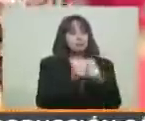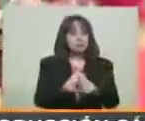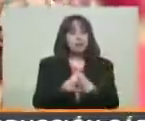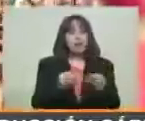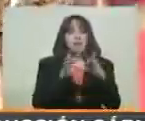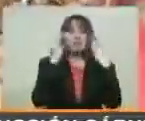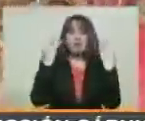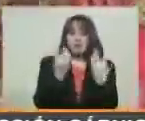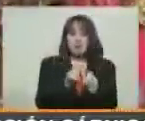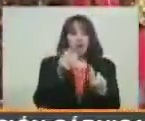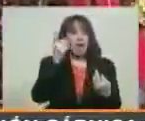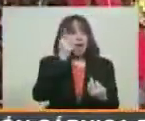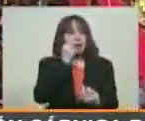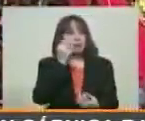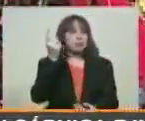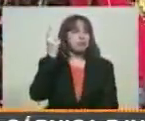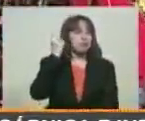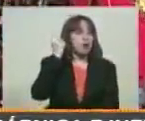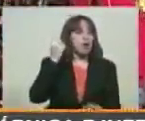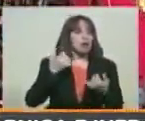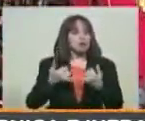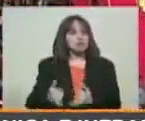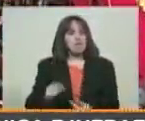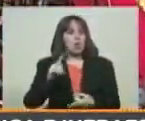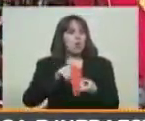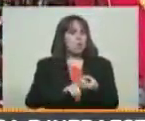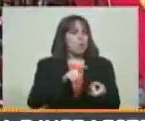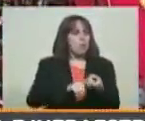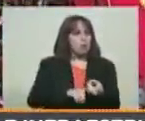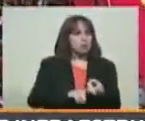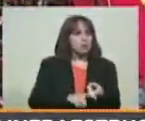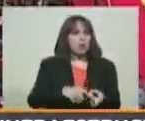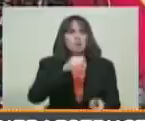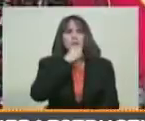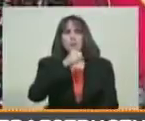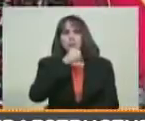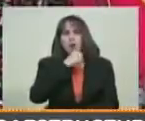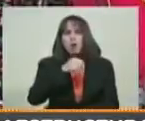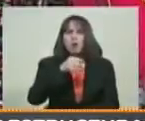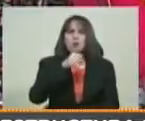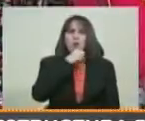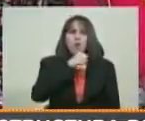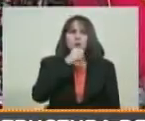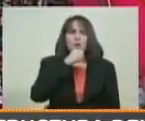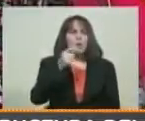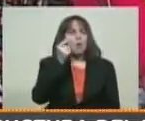mujer, con el marido, con los hijos, con la abuela, con el abuelo.